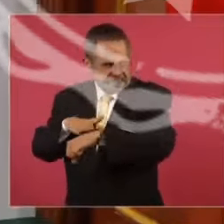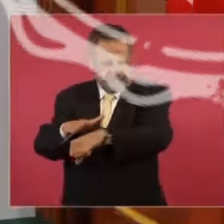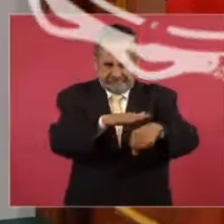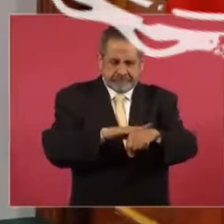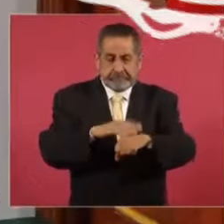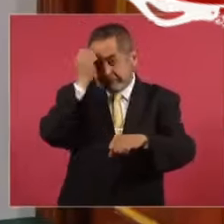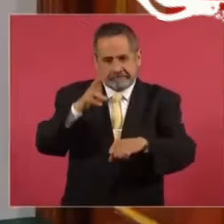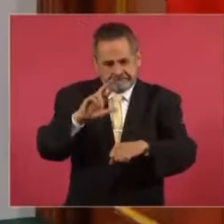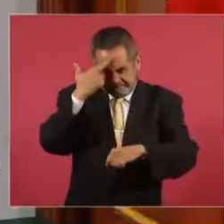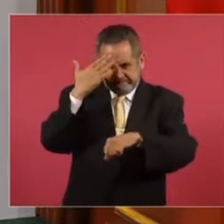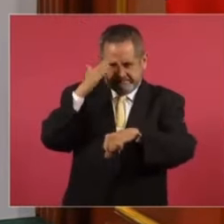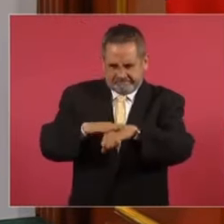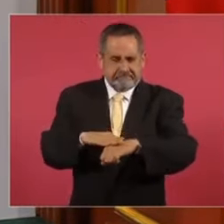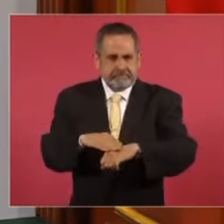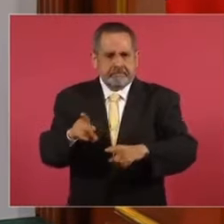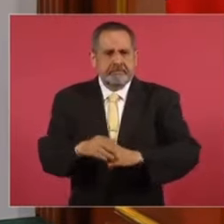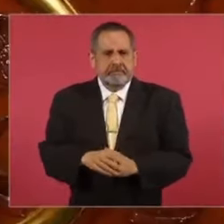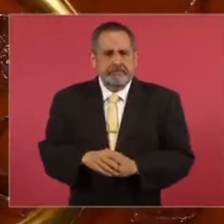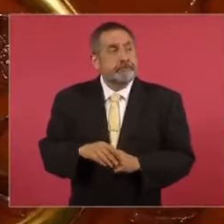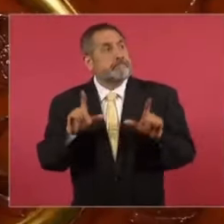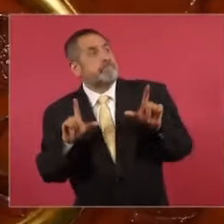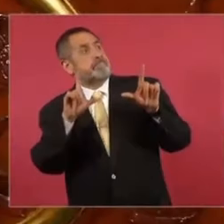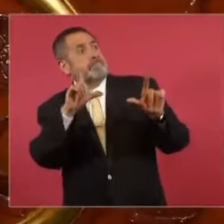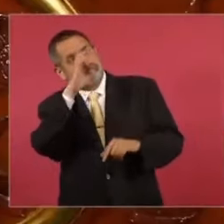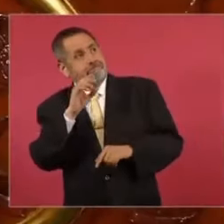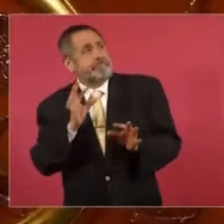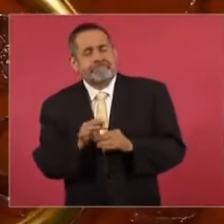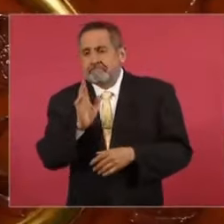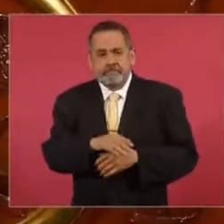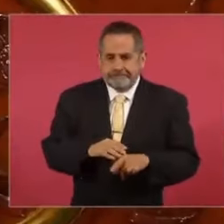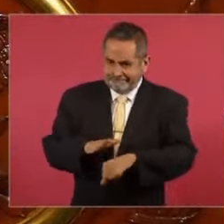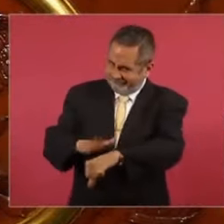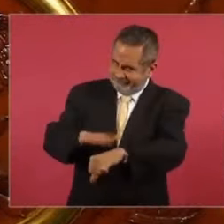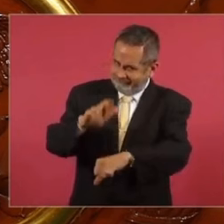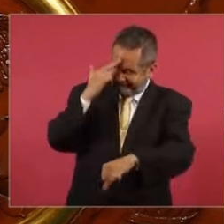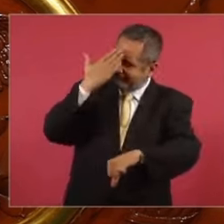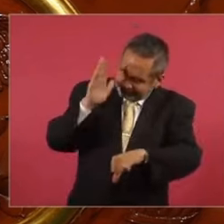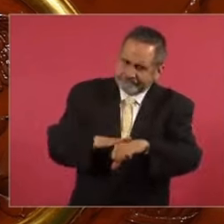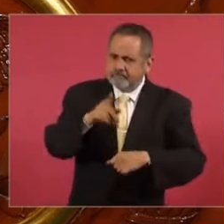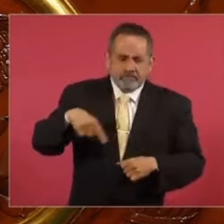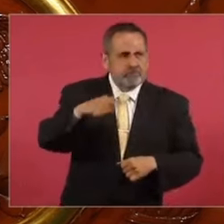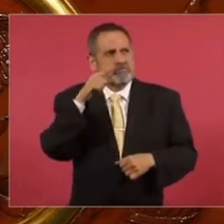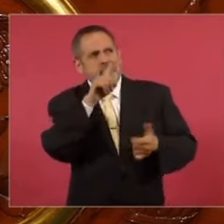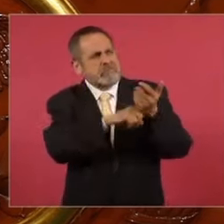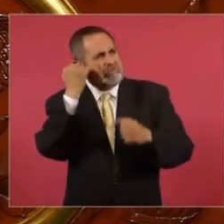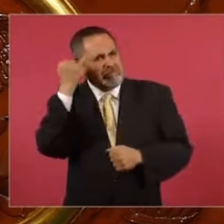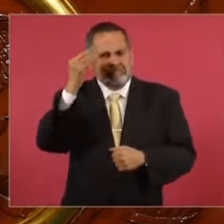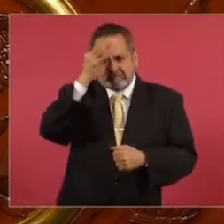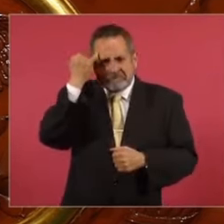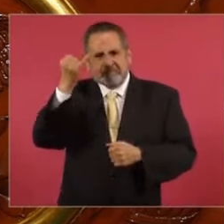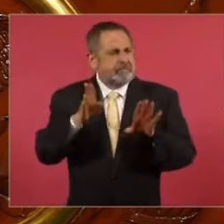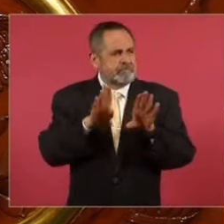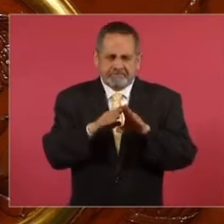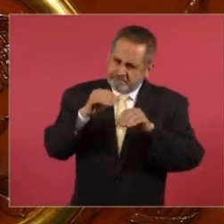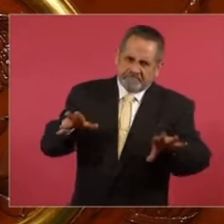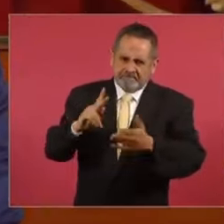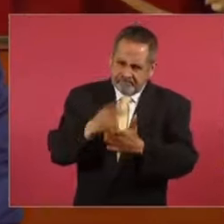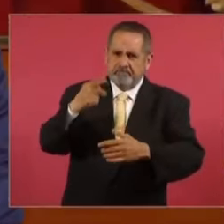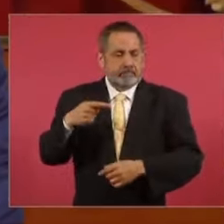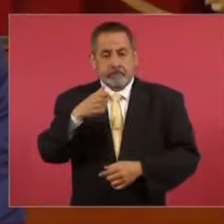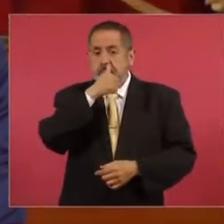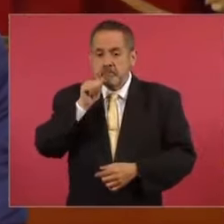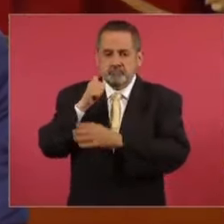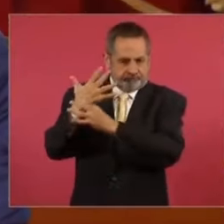para que no se tenga nada más el retrato del presidente Juárez y se olvide su pensamiento y su obra.